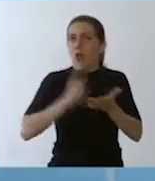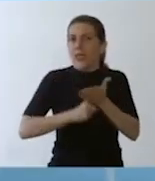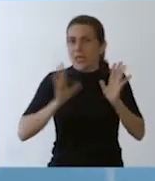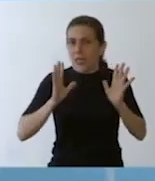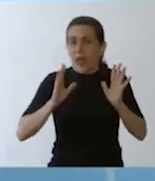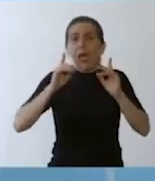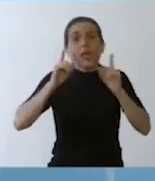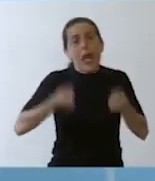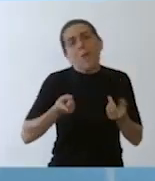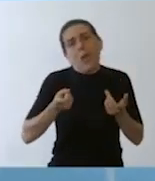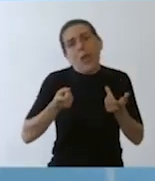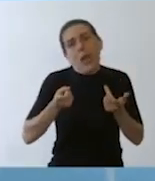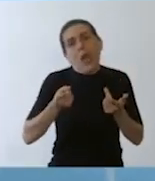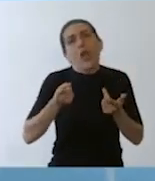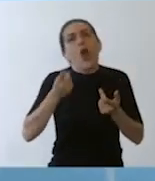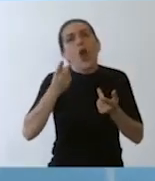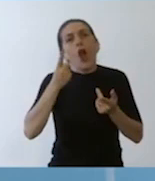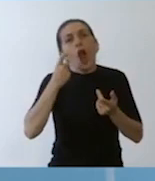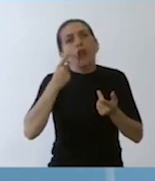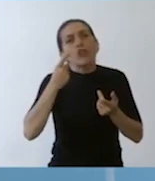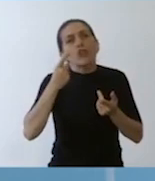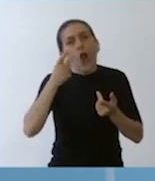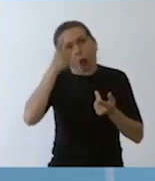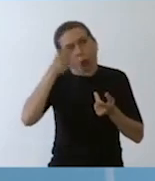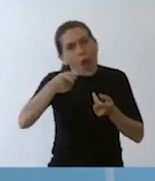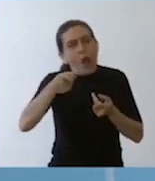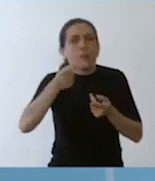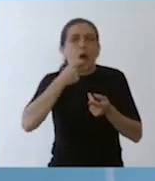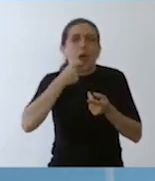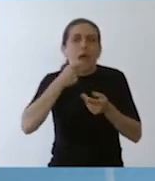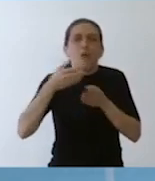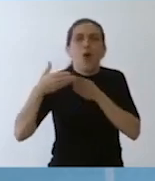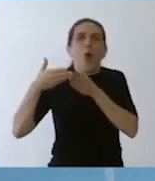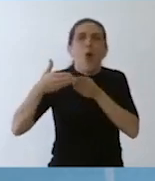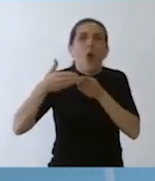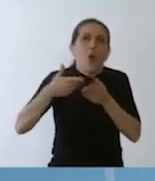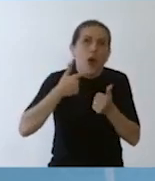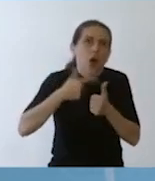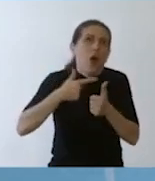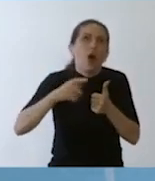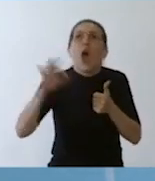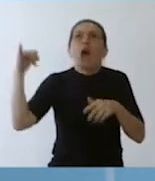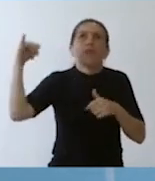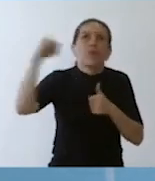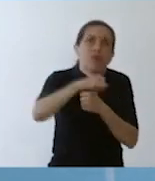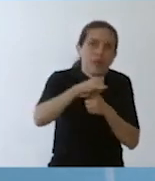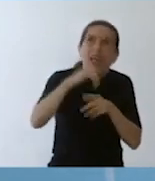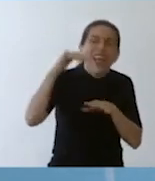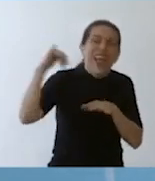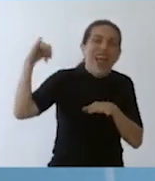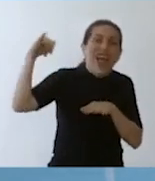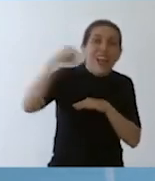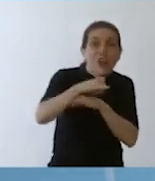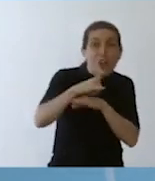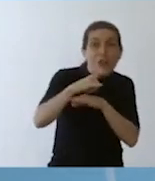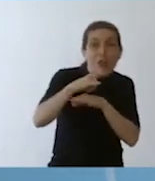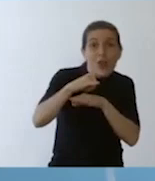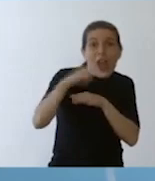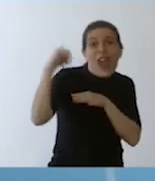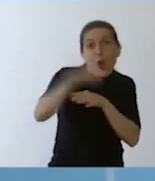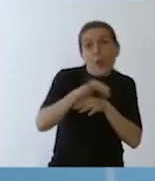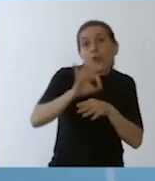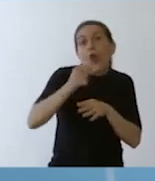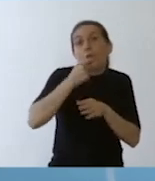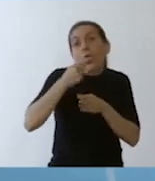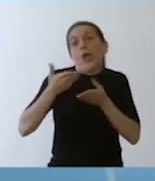los controles que se realizan cada vez que una embarcación, una aeronave llega a los aeropuertos o una